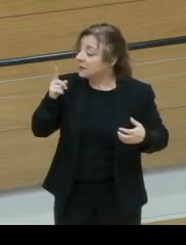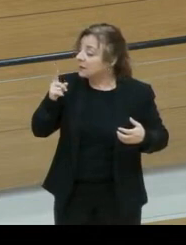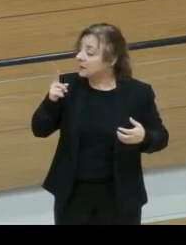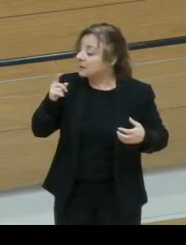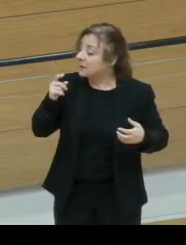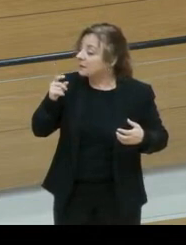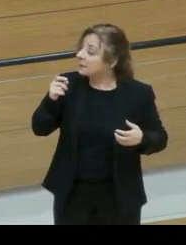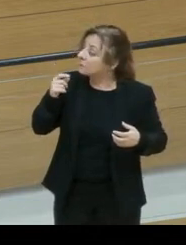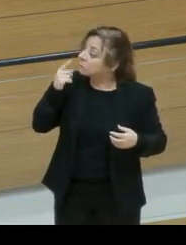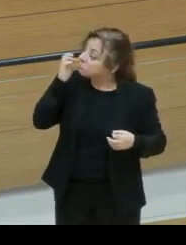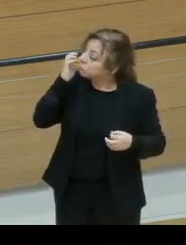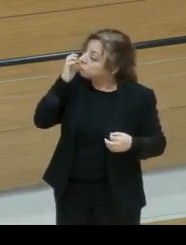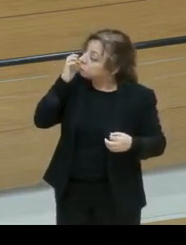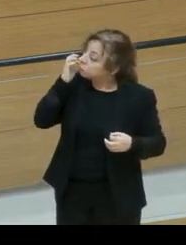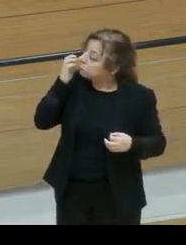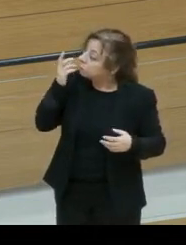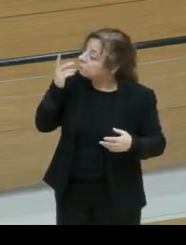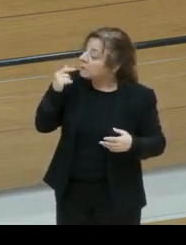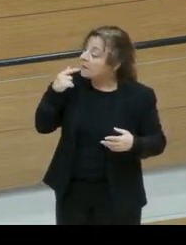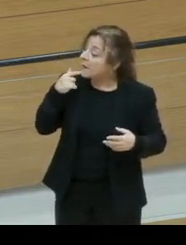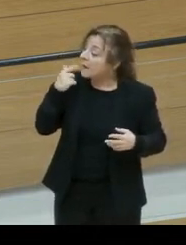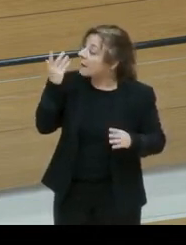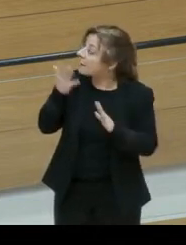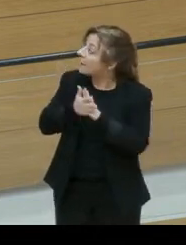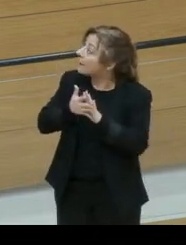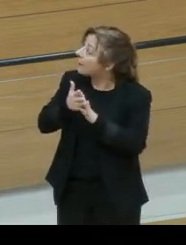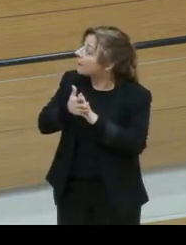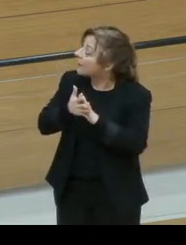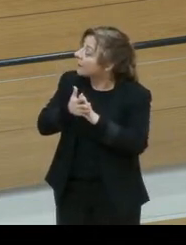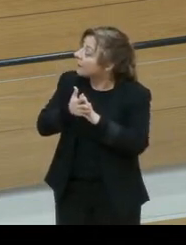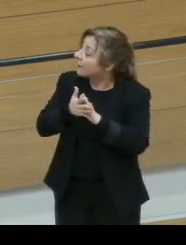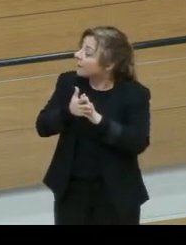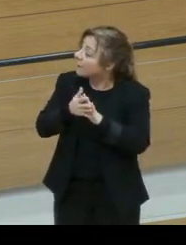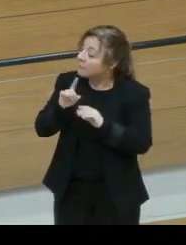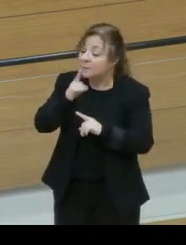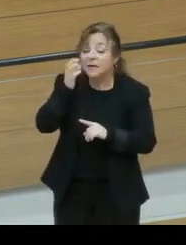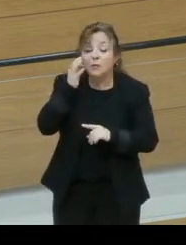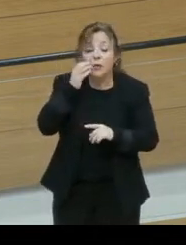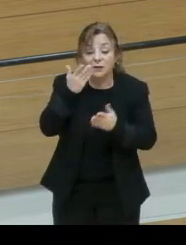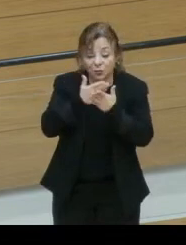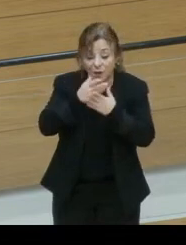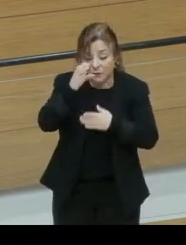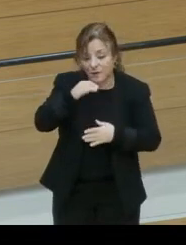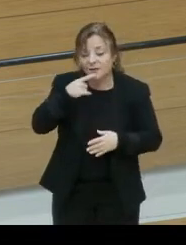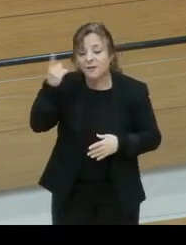Niña y la Ciencia, donde ella dijo: la